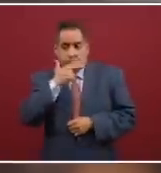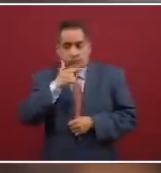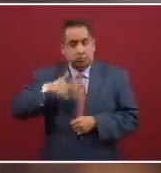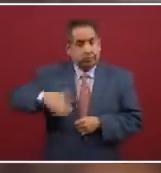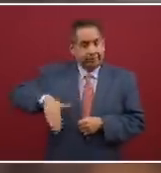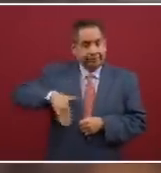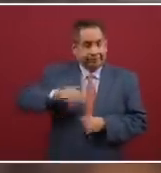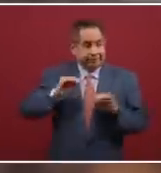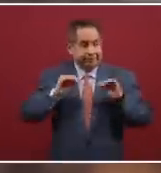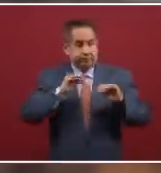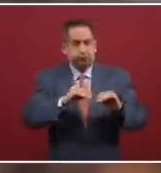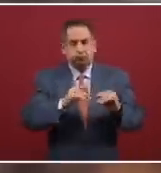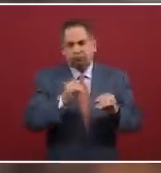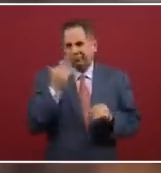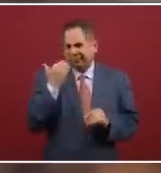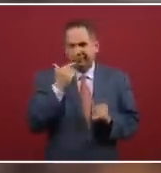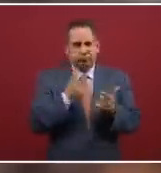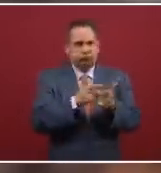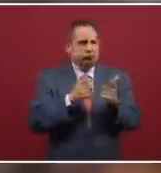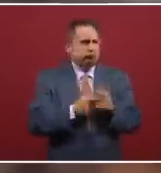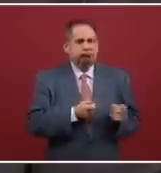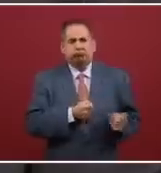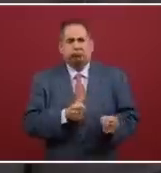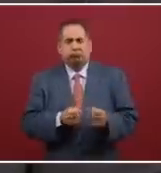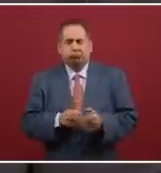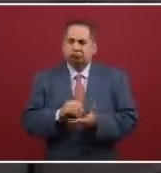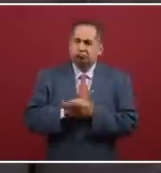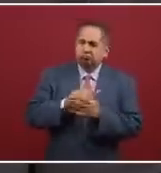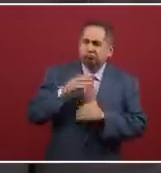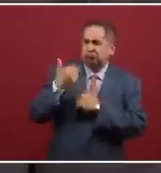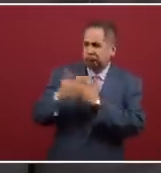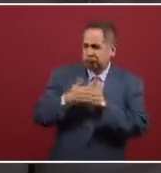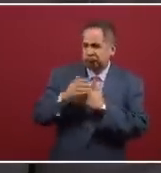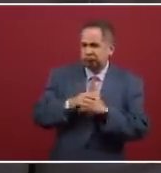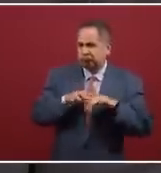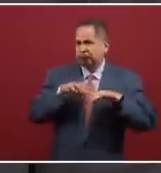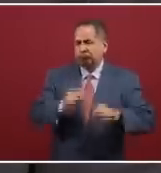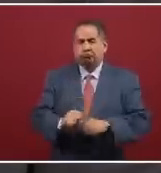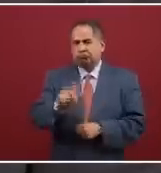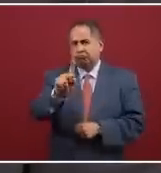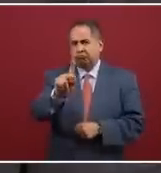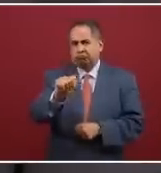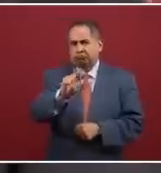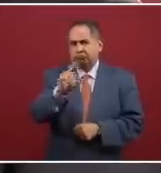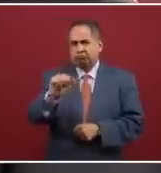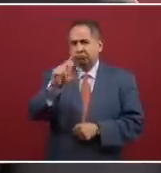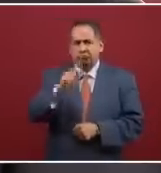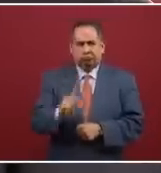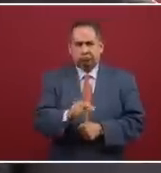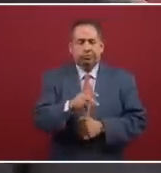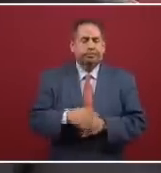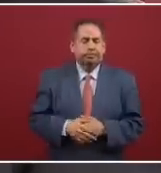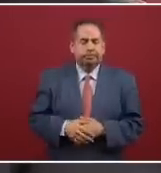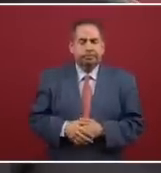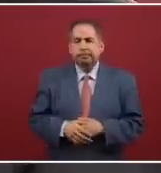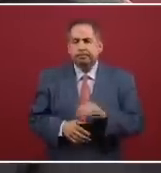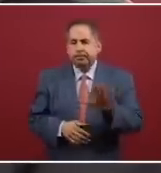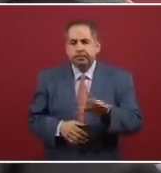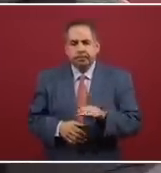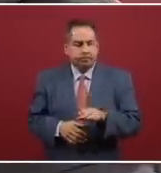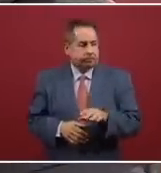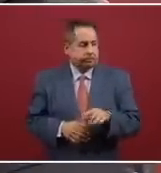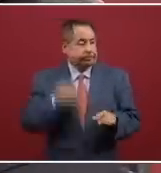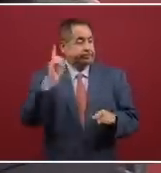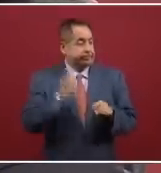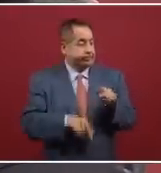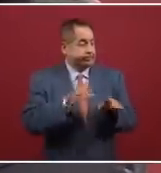un grupo armado anunció su arribo a parar no no se vaya allí hay un